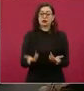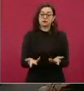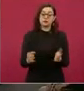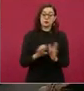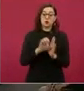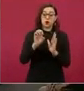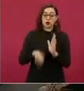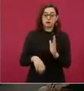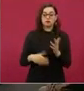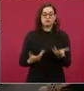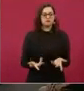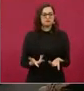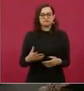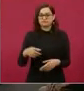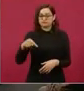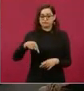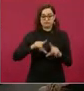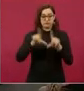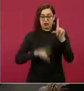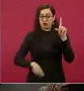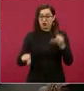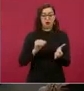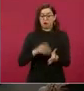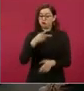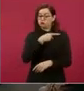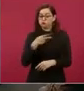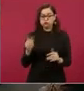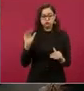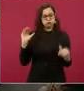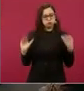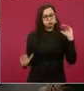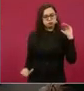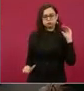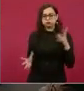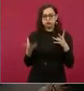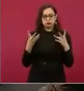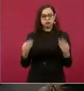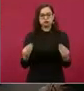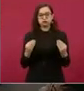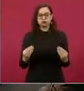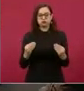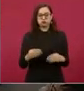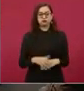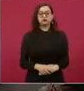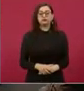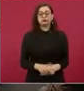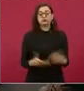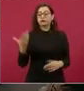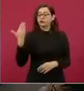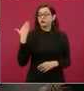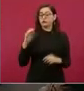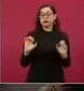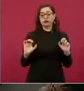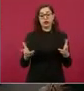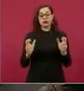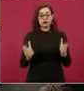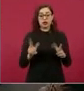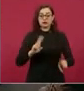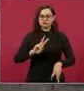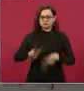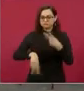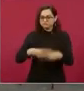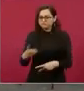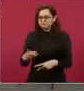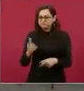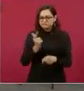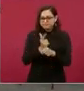la desigualdad, la inequidad que existe. Estuvieron unos días en el estado de Chiapas y se percataron